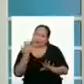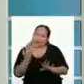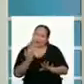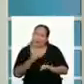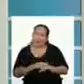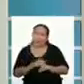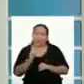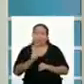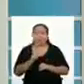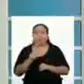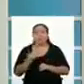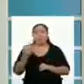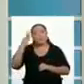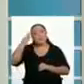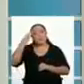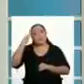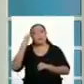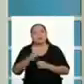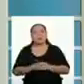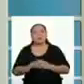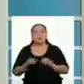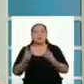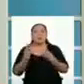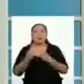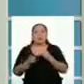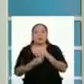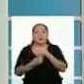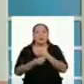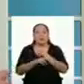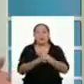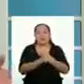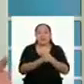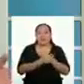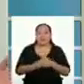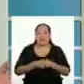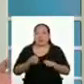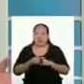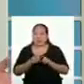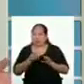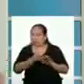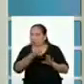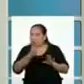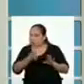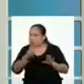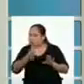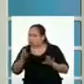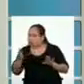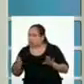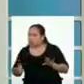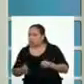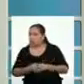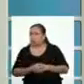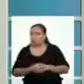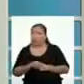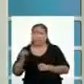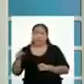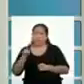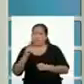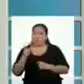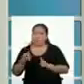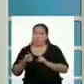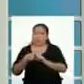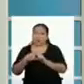que acabas de calcular solo cuánto ahorrarías el día 10. Pero, ¿qué hay de los otros días? Eso no lo hemos sumado.